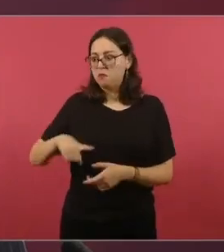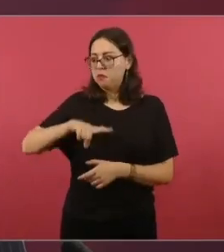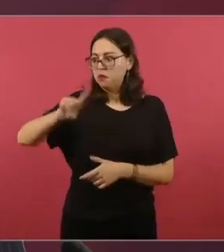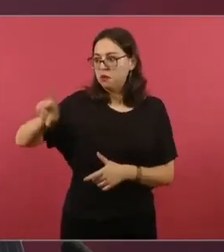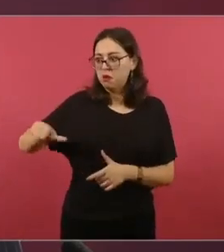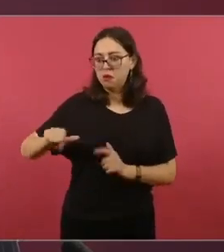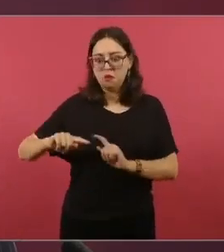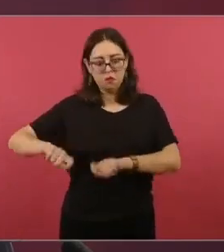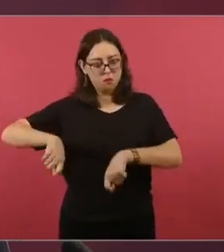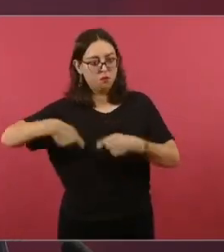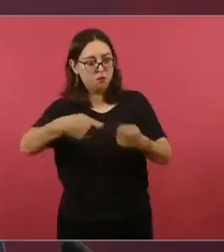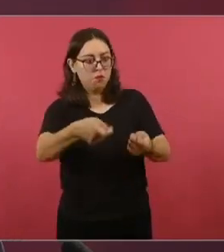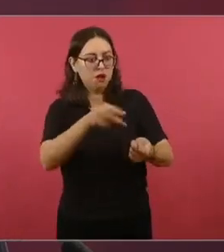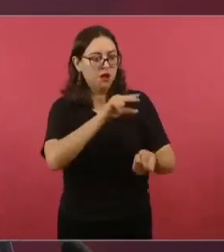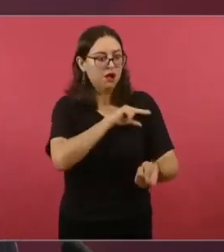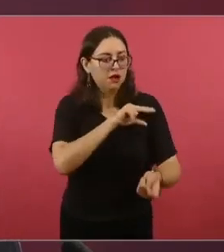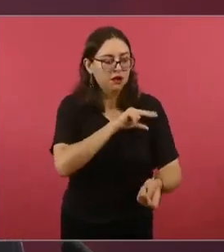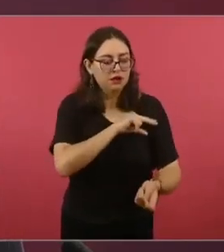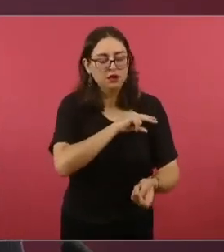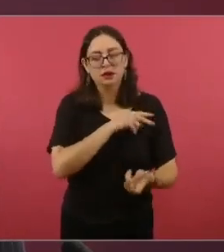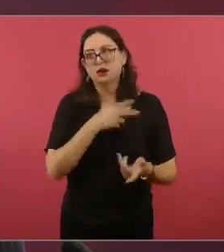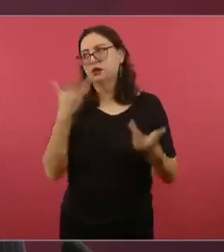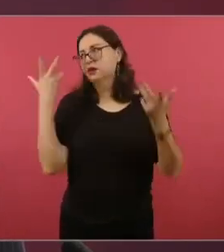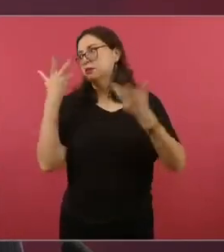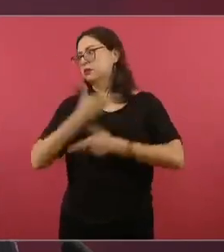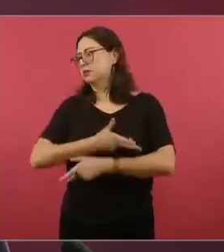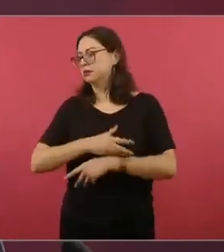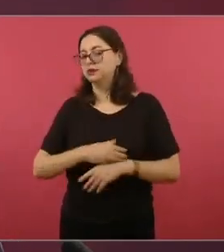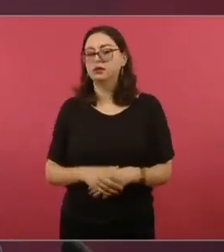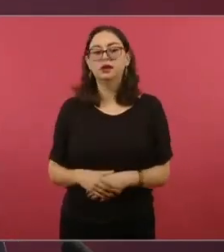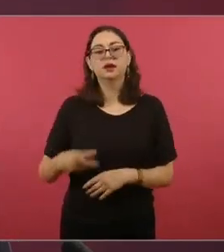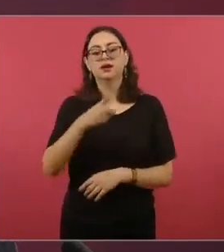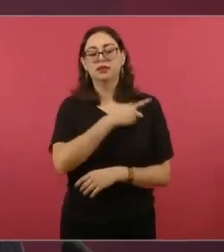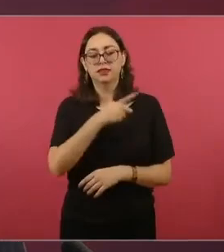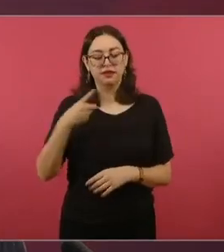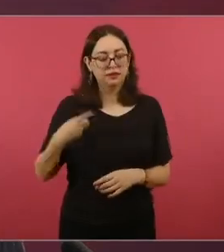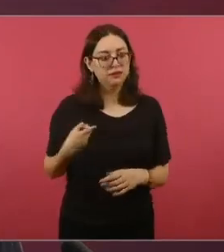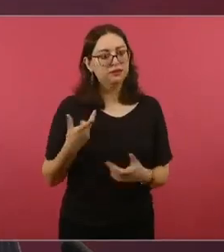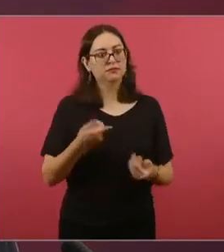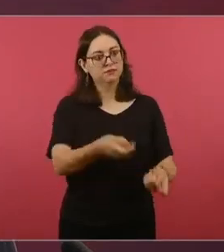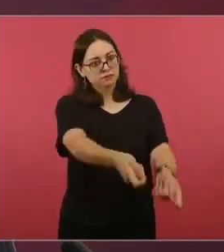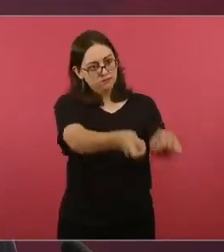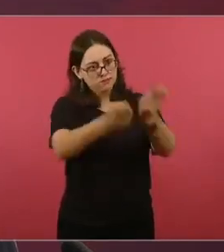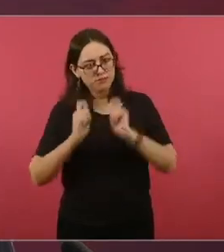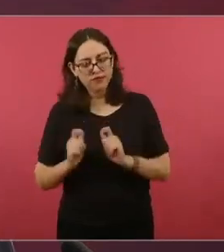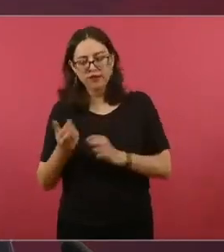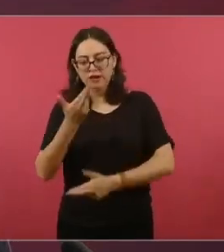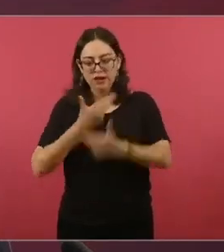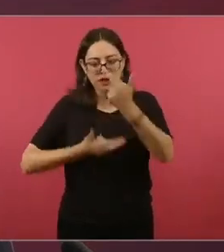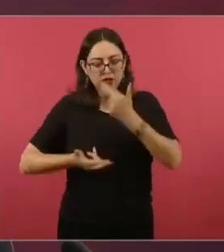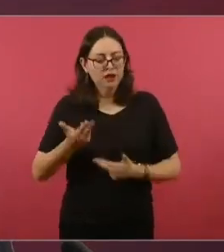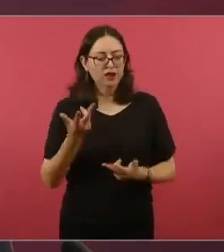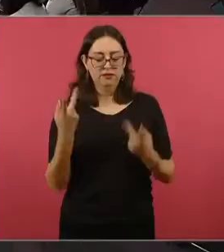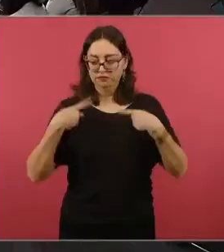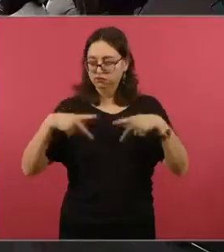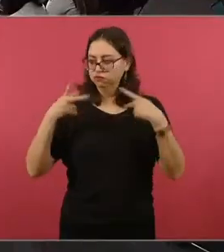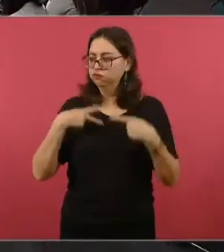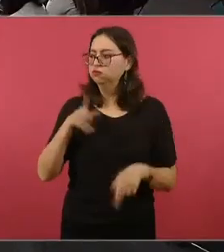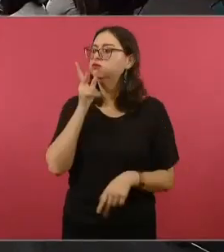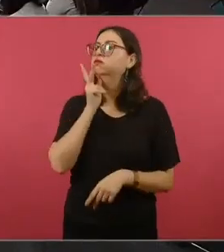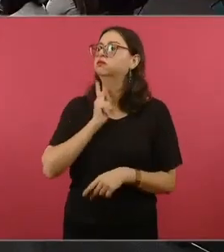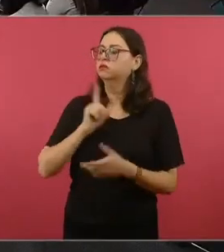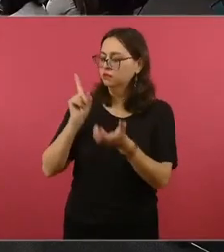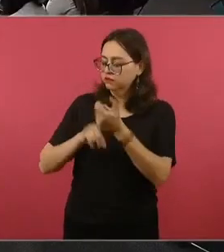y tenemos trabajadores de primera, trabajadores petroleros